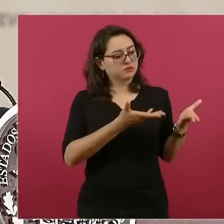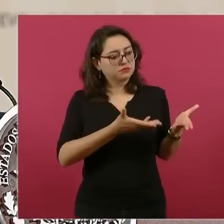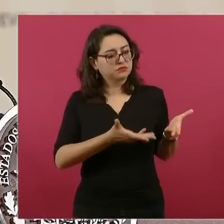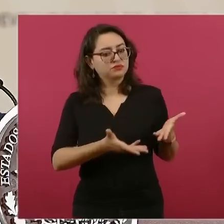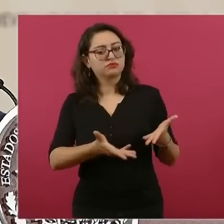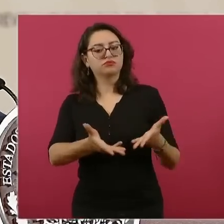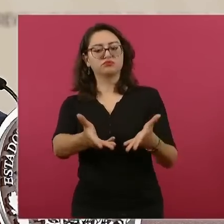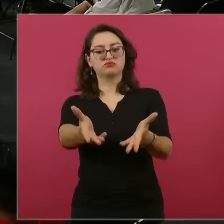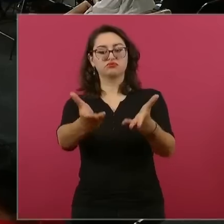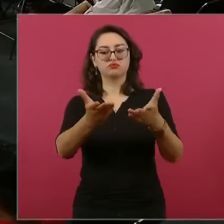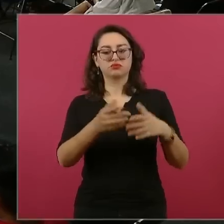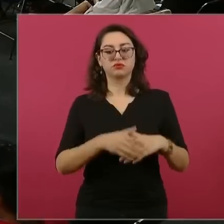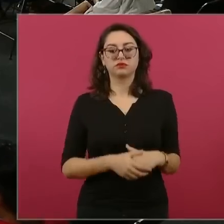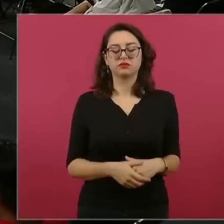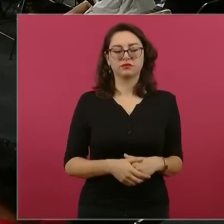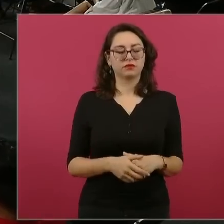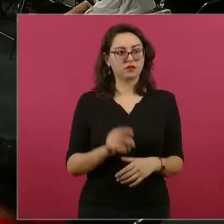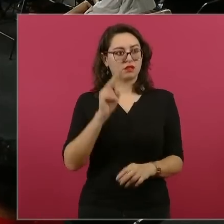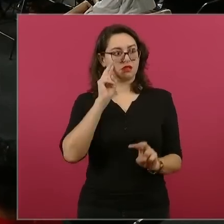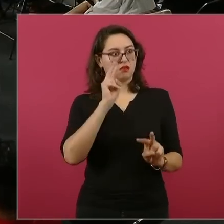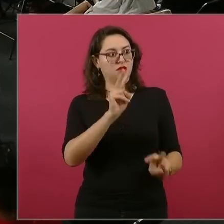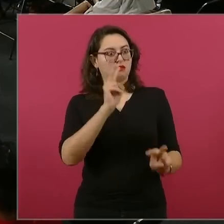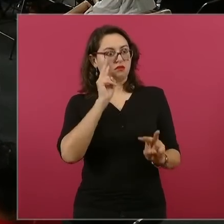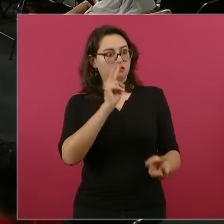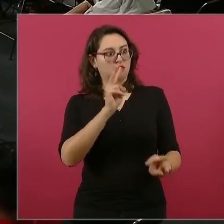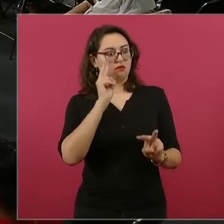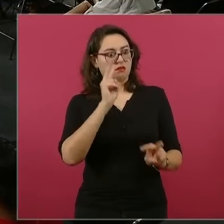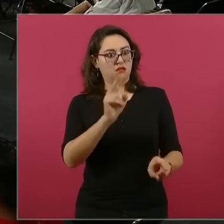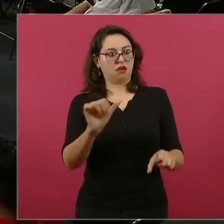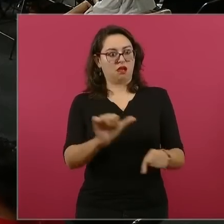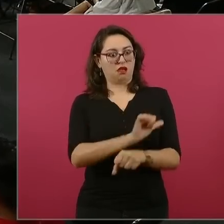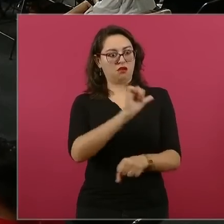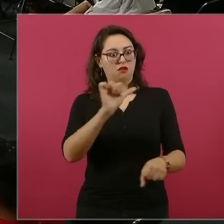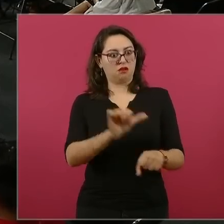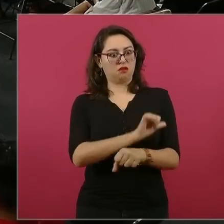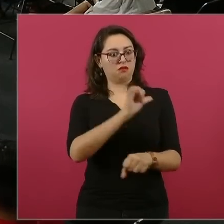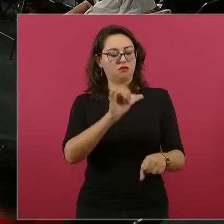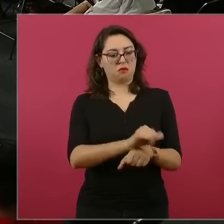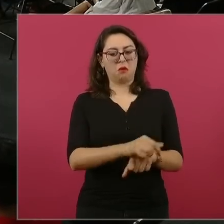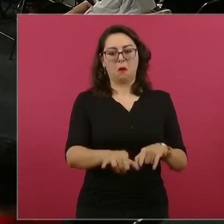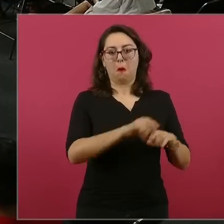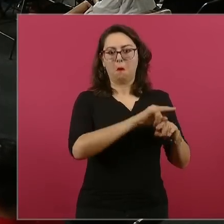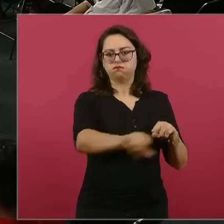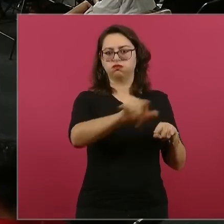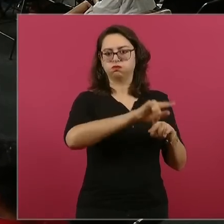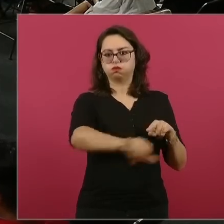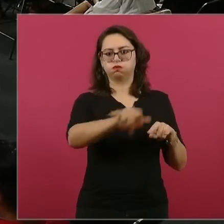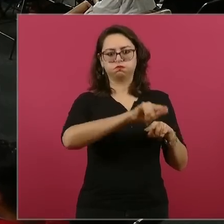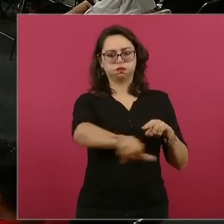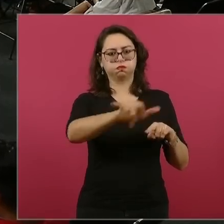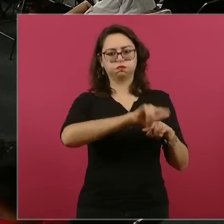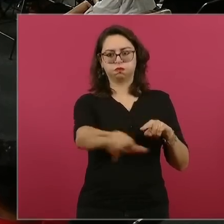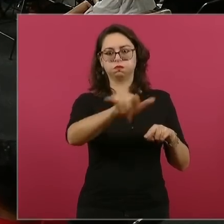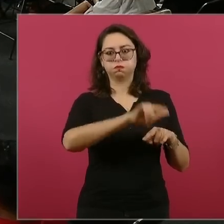el de una, otra, otra, otra, otra, otra, otra, 20 camionetas